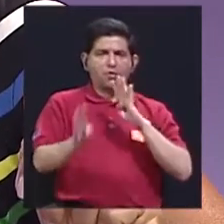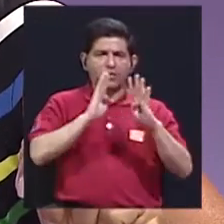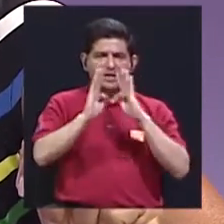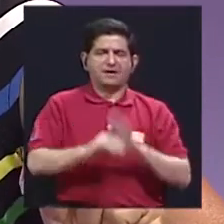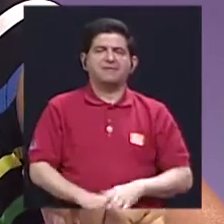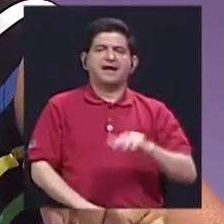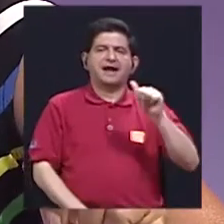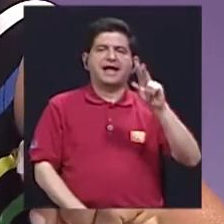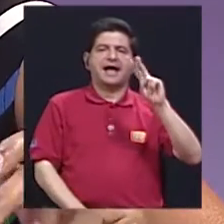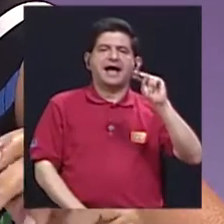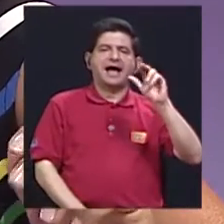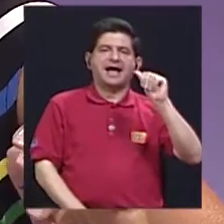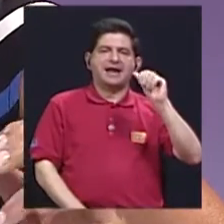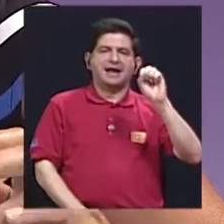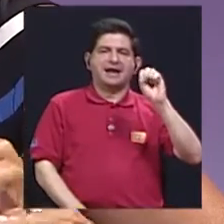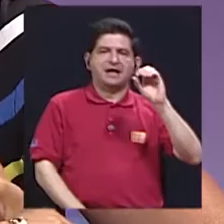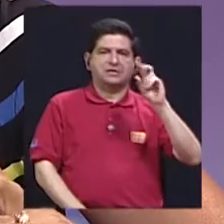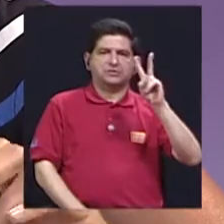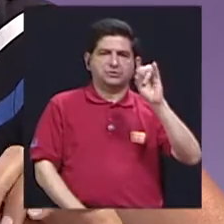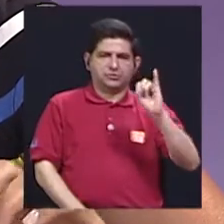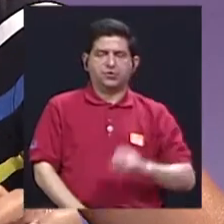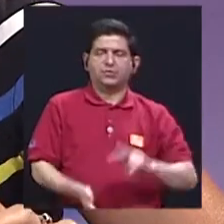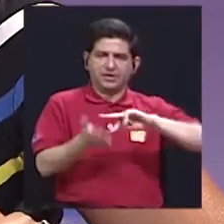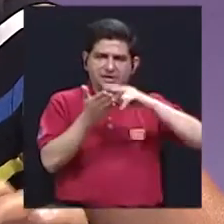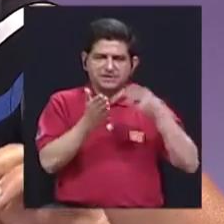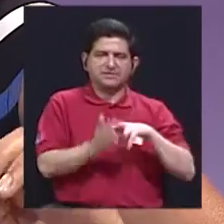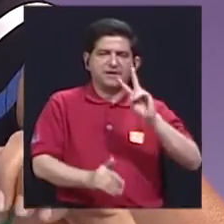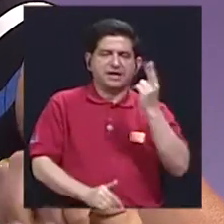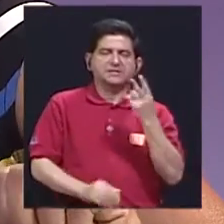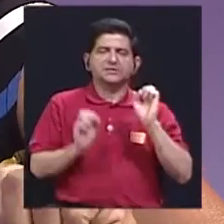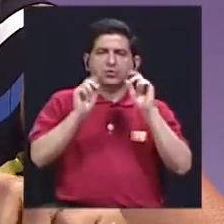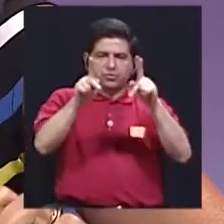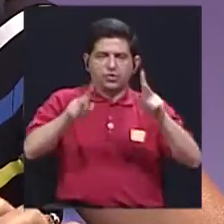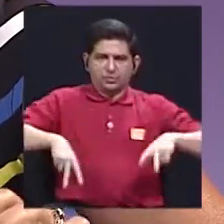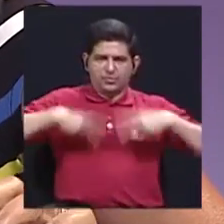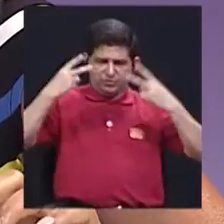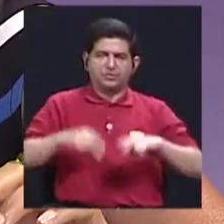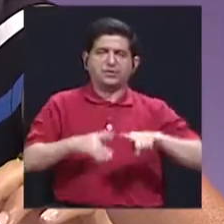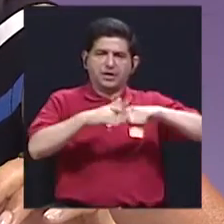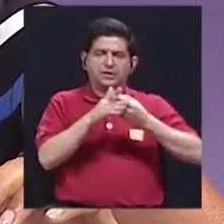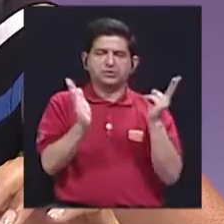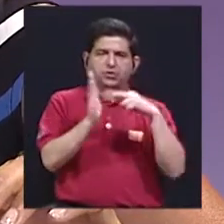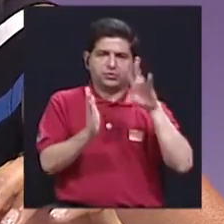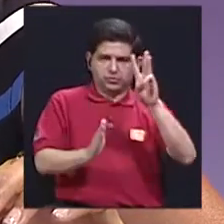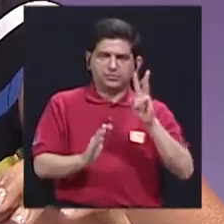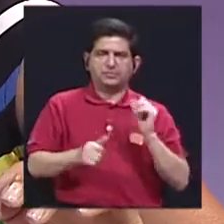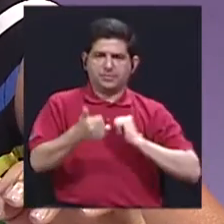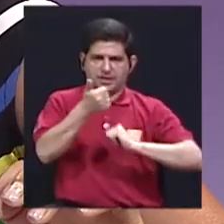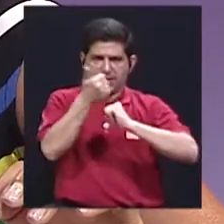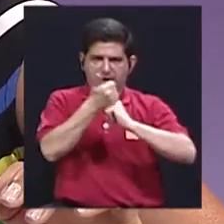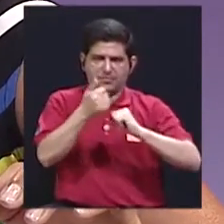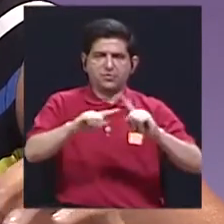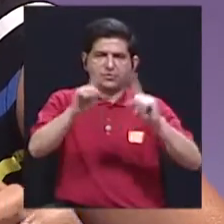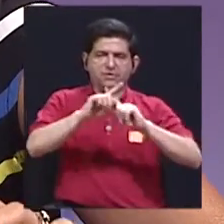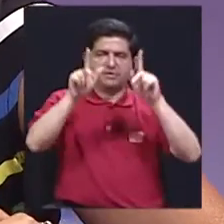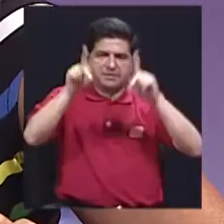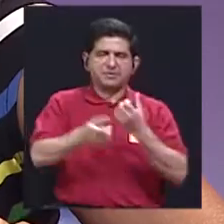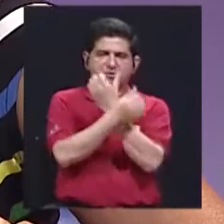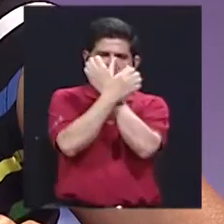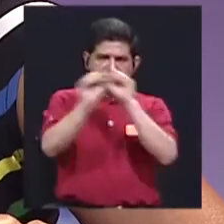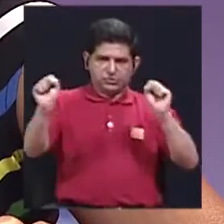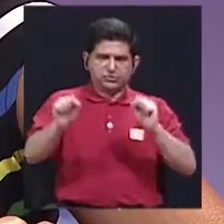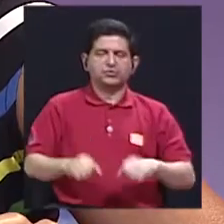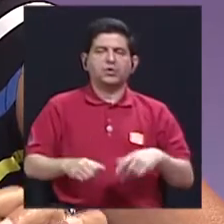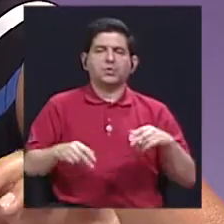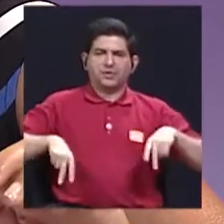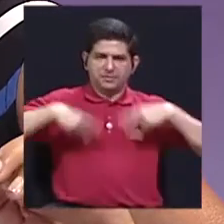que se llama segunda oportunidad de vida a na súa de nació en el año 2006 para apoyar a las y los sobrevivientes de cáncer